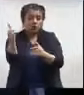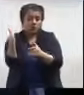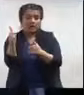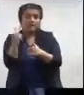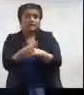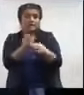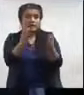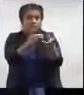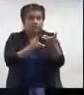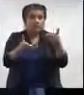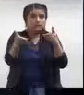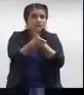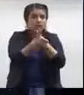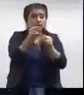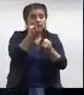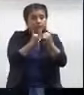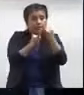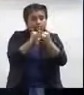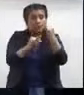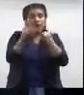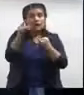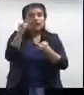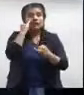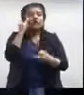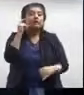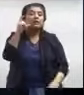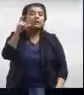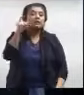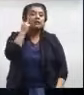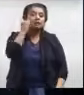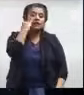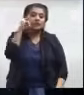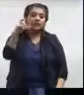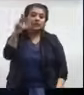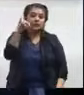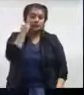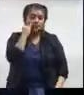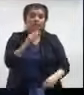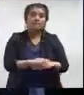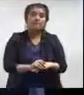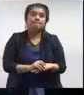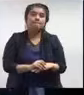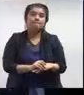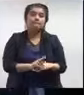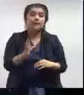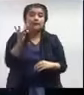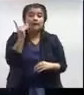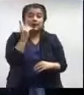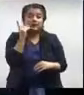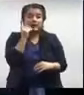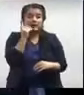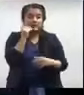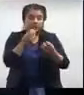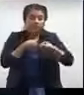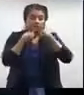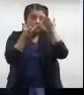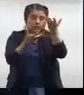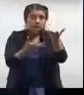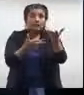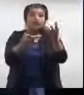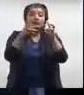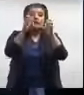DIGICRI. Concluida la DIGICRI, pasamos a describir y a explicar la Dirección del Registro de